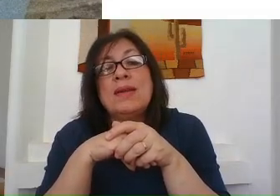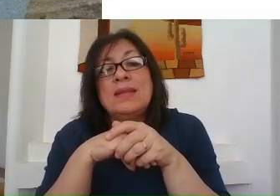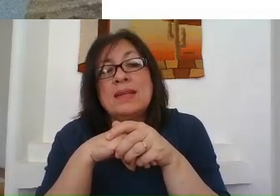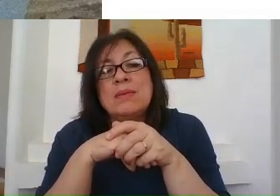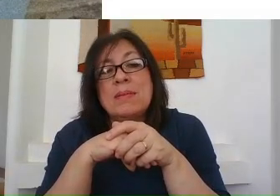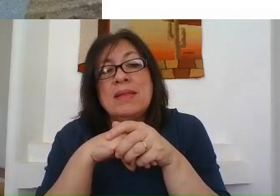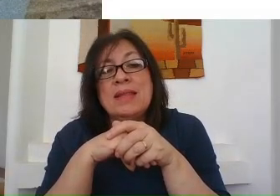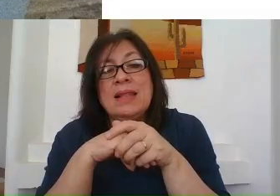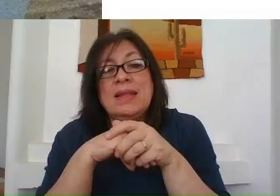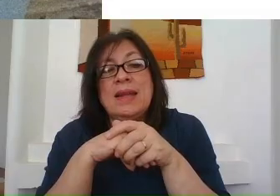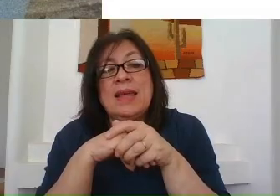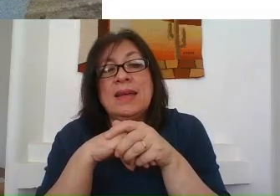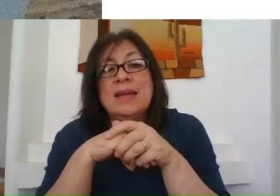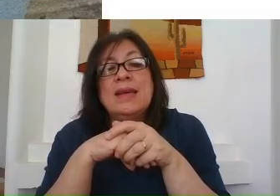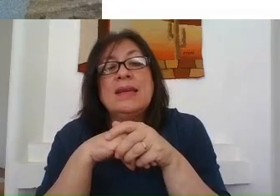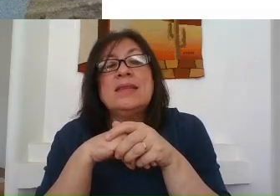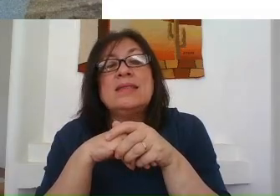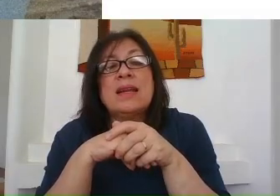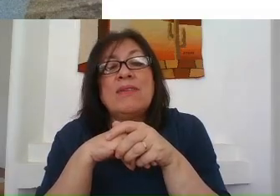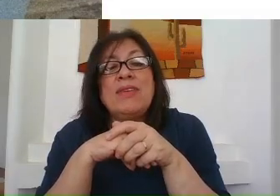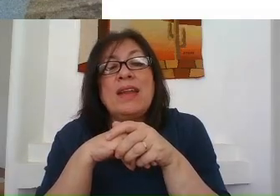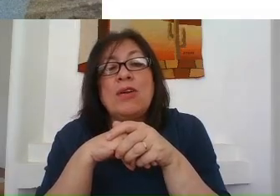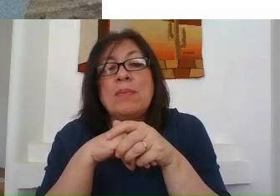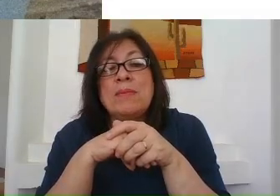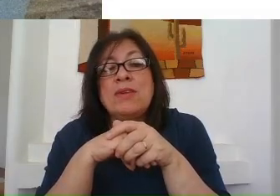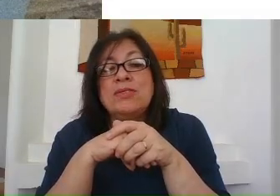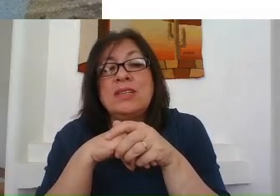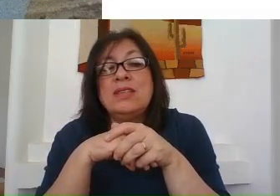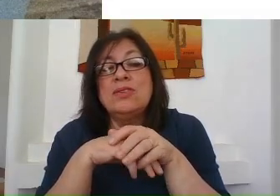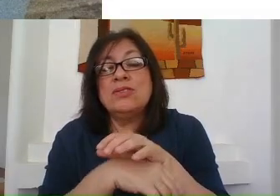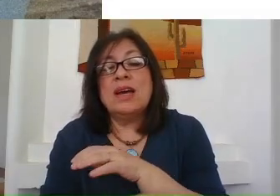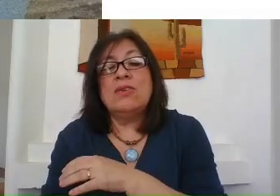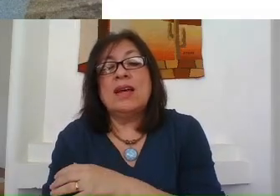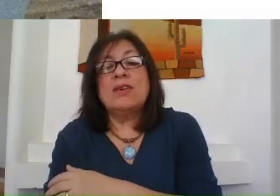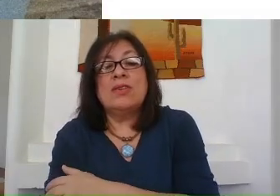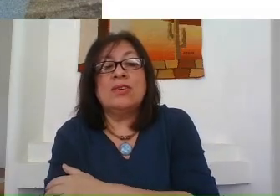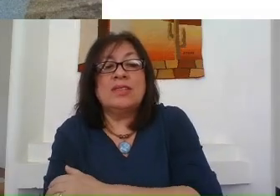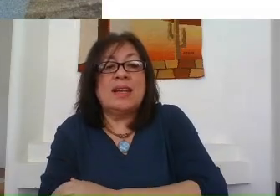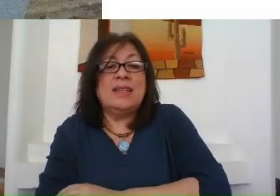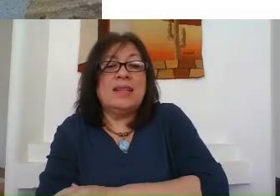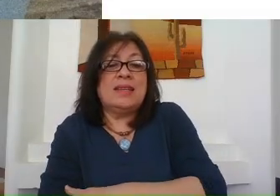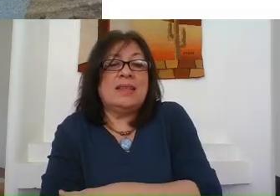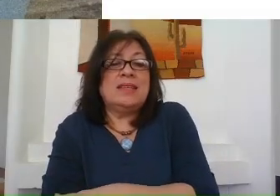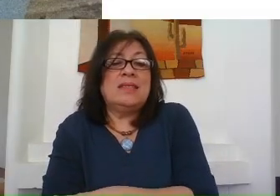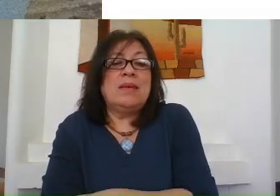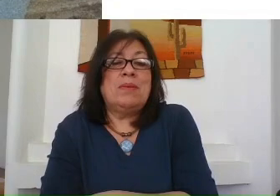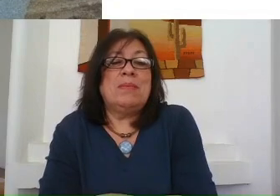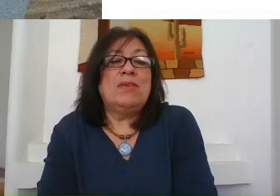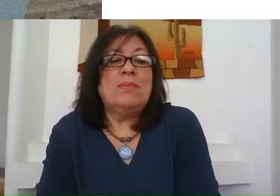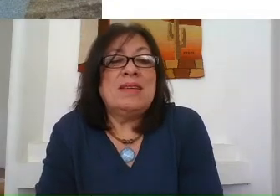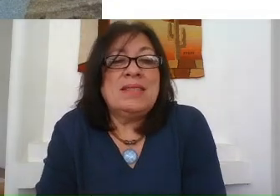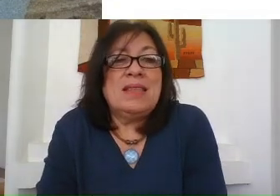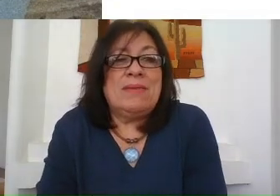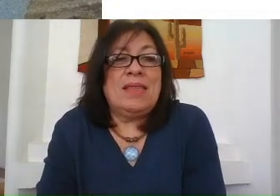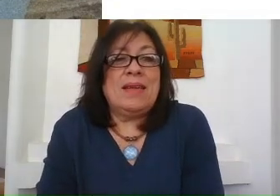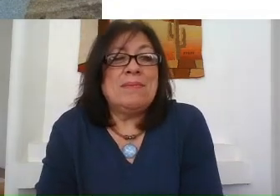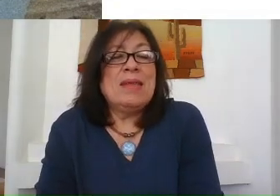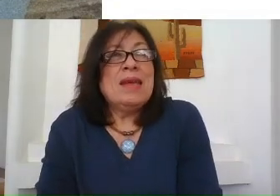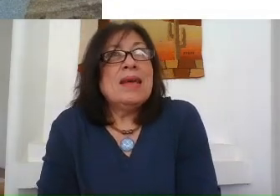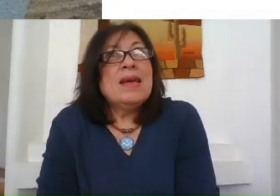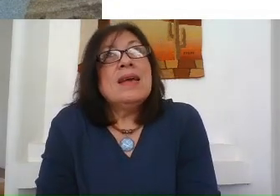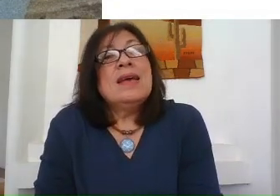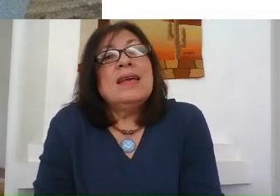o cualitativamente alterada. Y se refiere a los primeros hitos a lo largo de los 30-36 primeros meses de